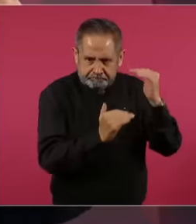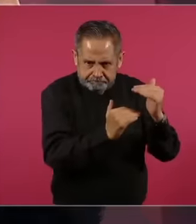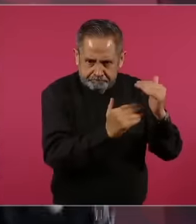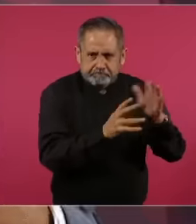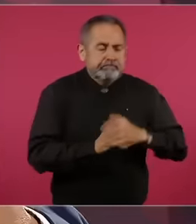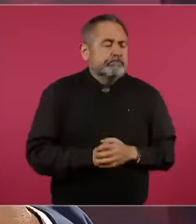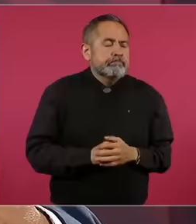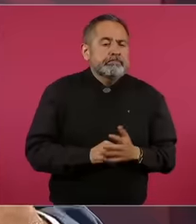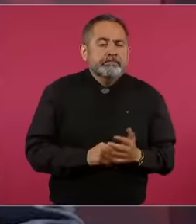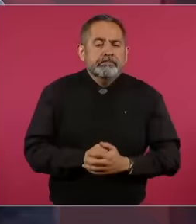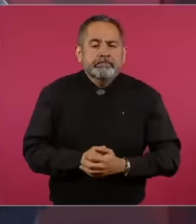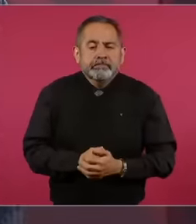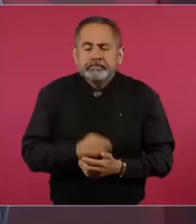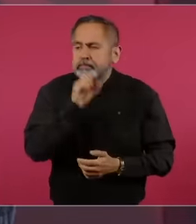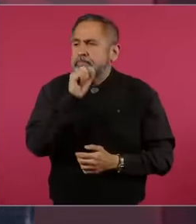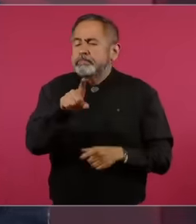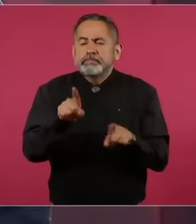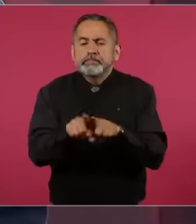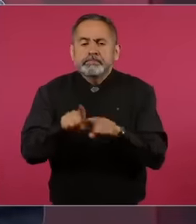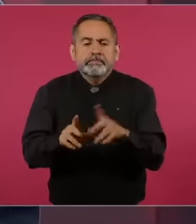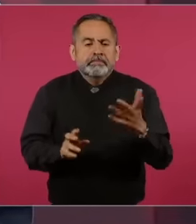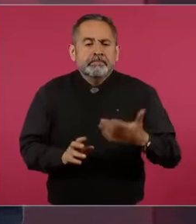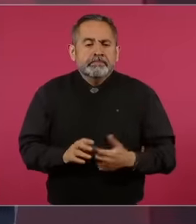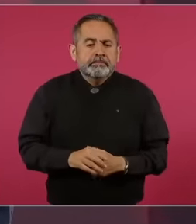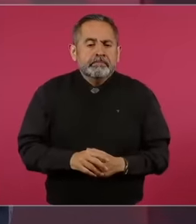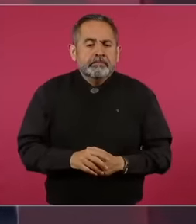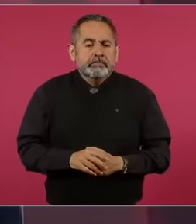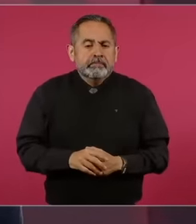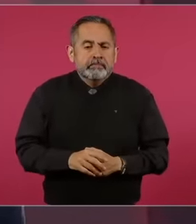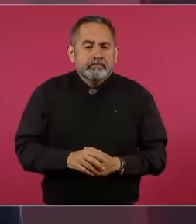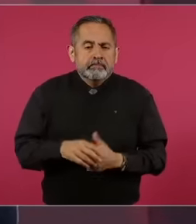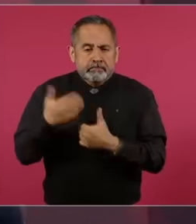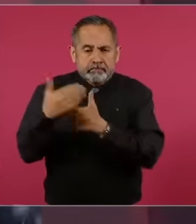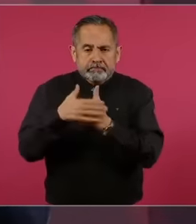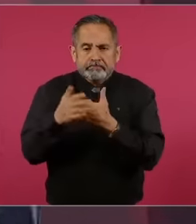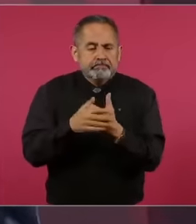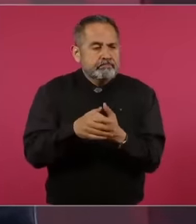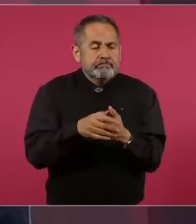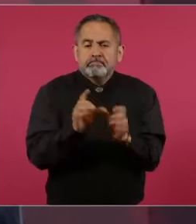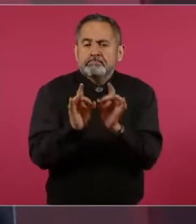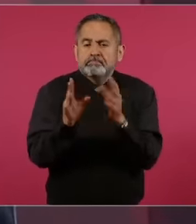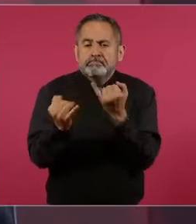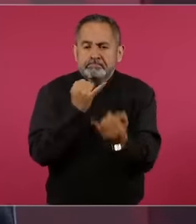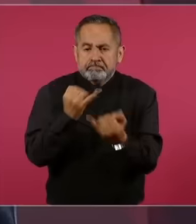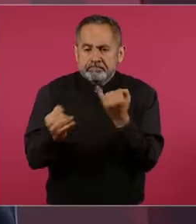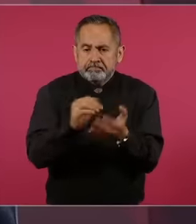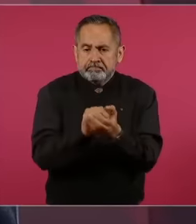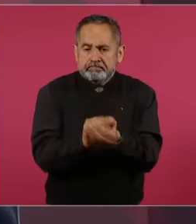en un sistema que se va a aplicar de insaculación.